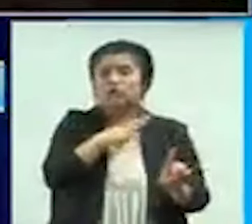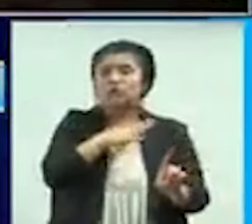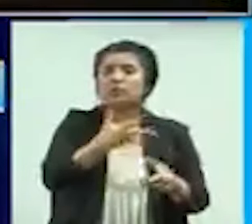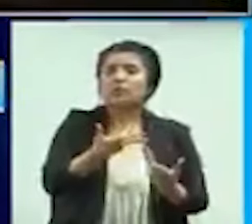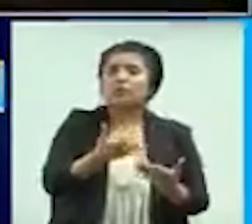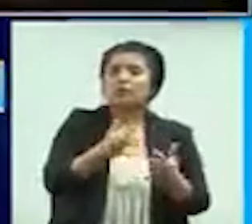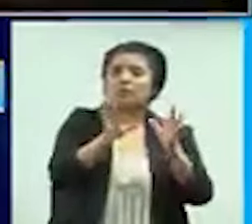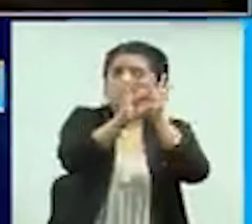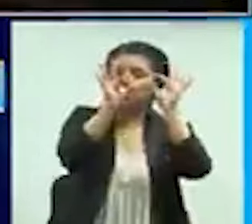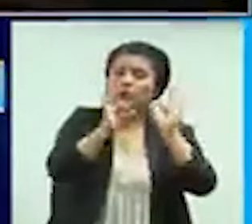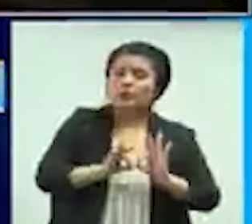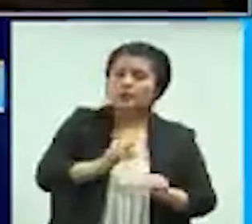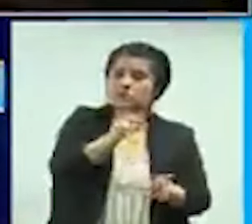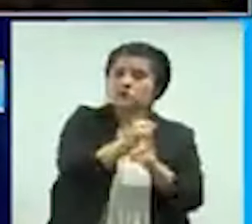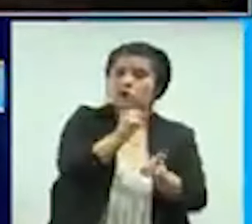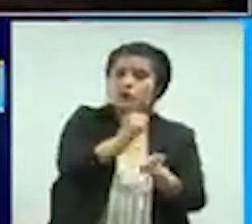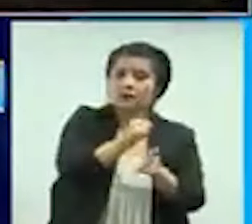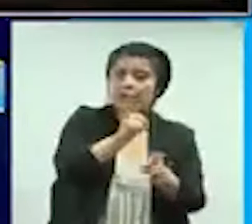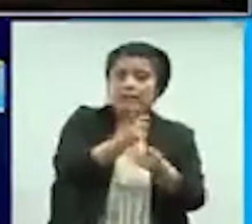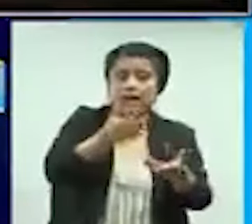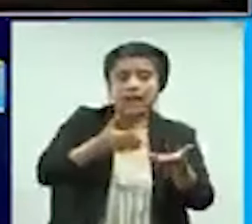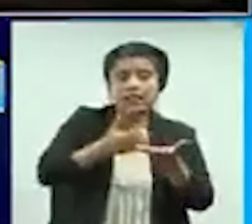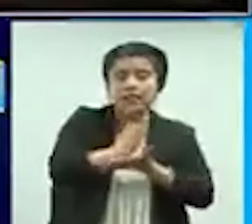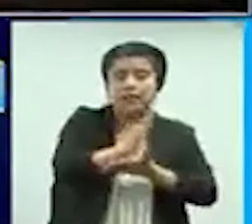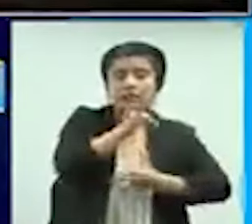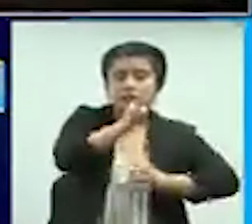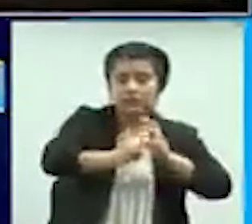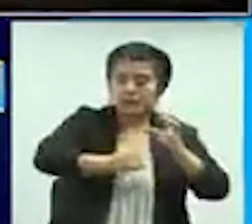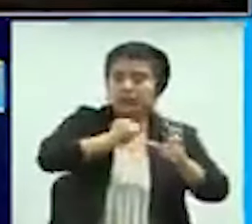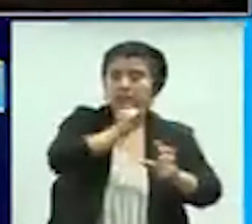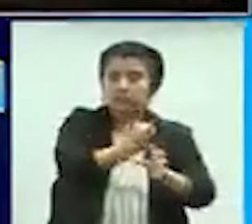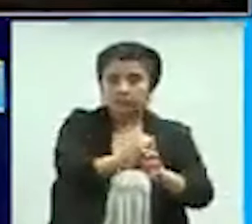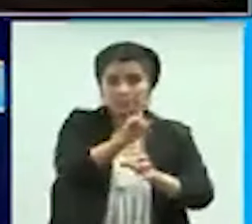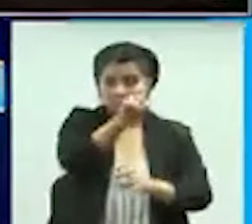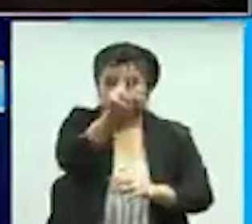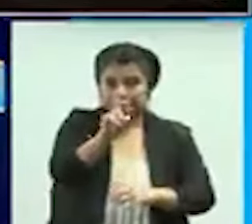legítimos conforme al derecho internacional.